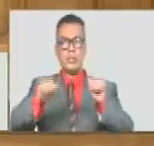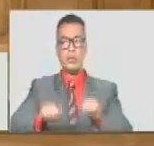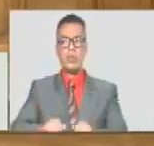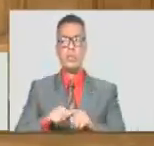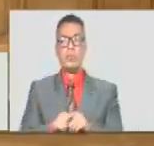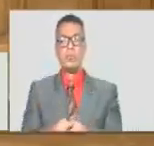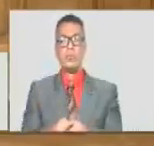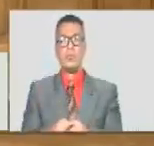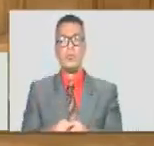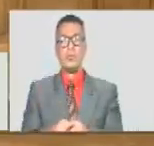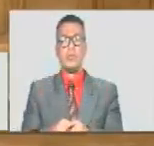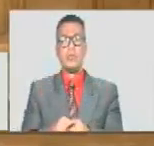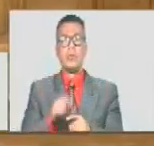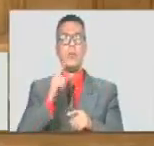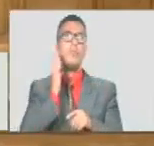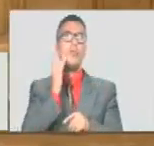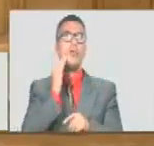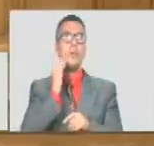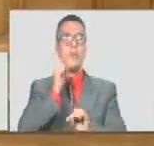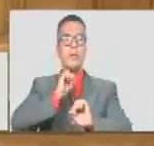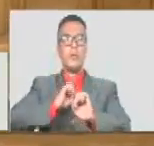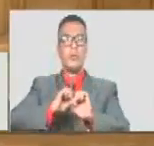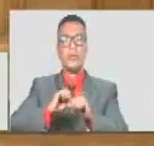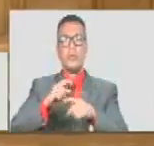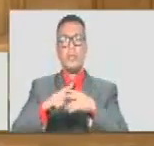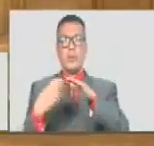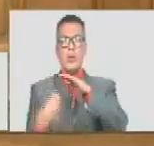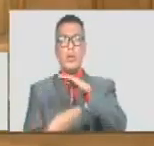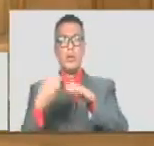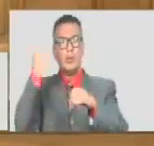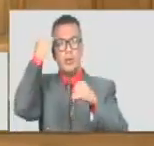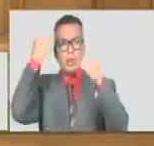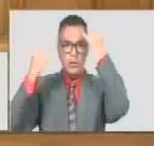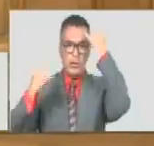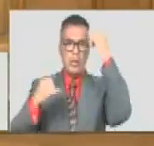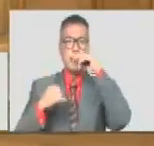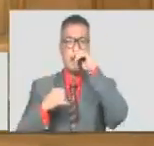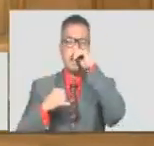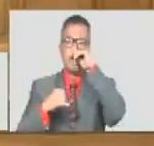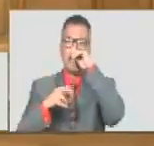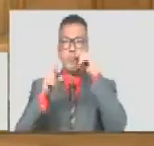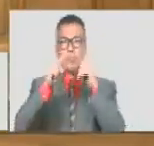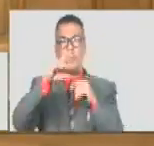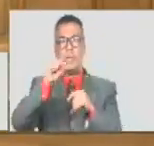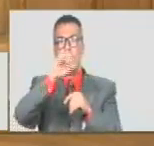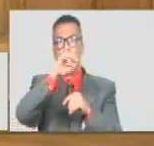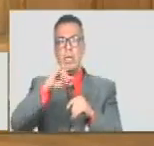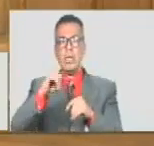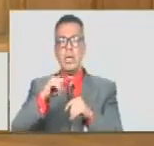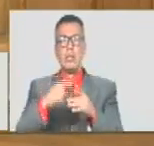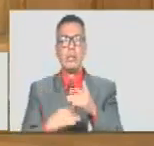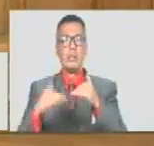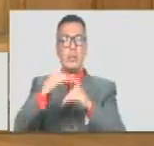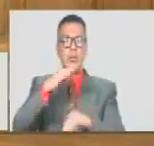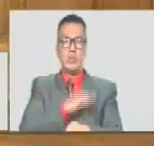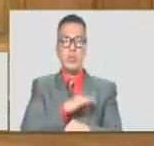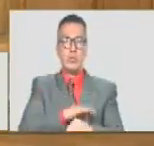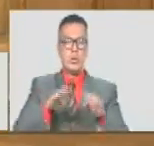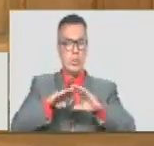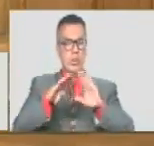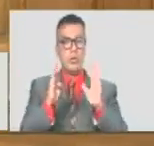creencias. El racismo, por ejemplo, tiene su base en la idea de raza como instrumento de dominación social